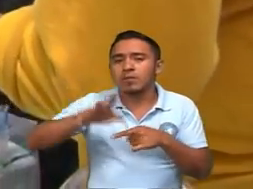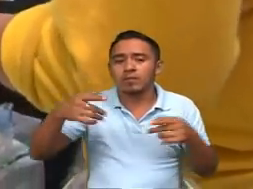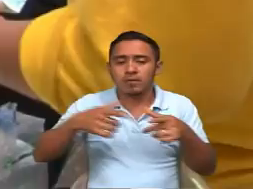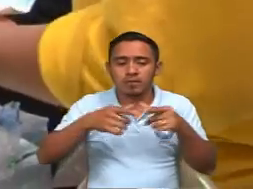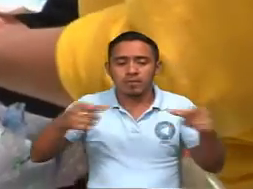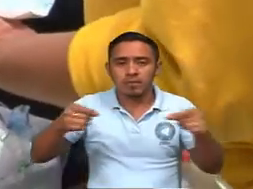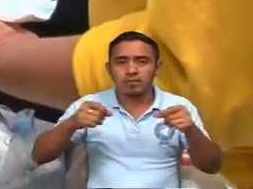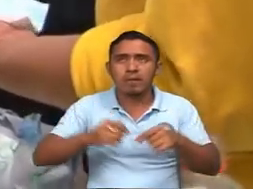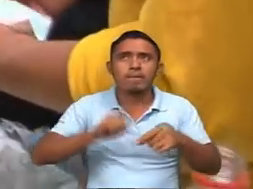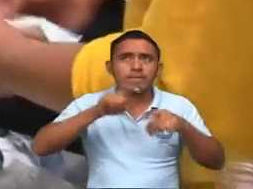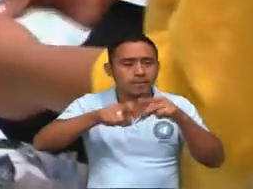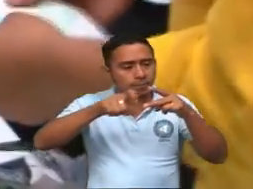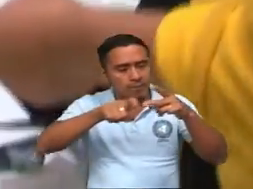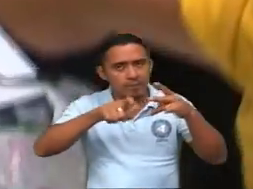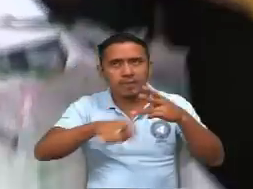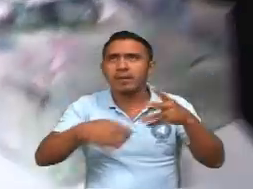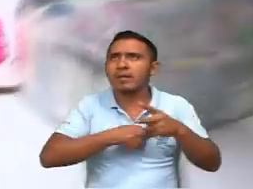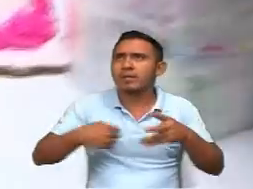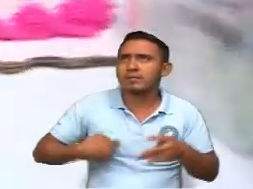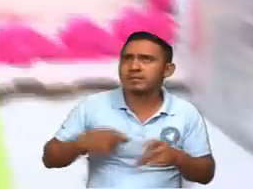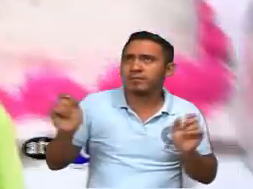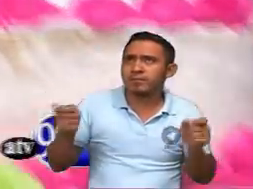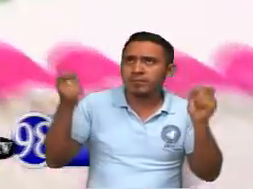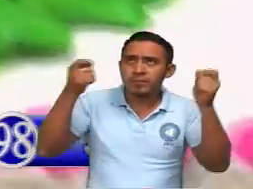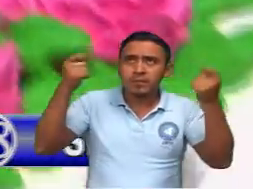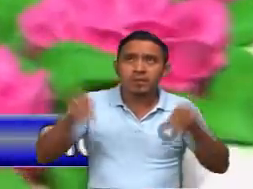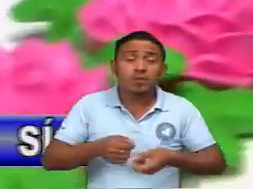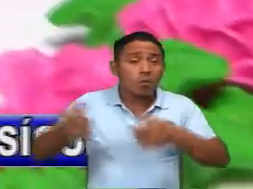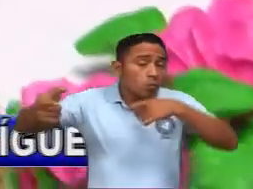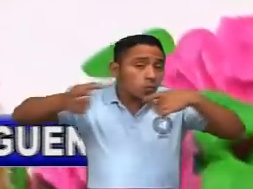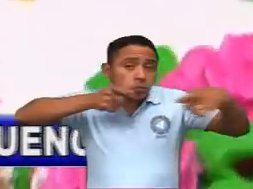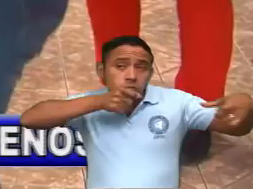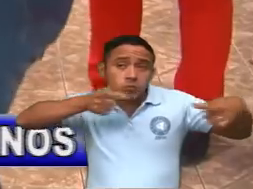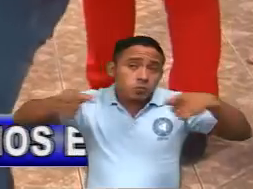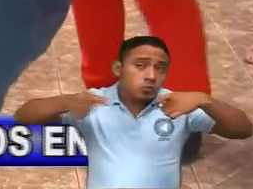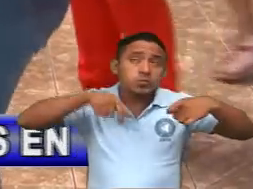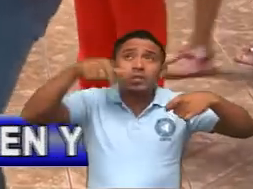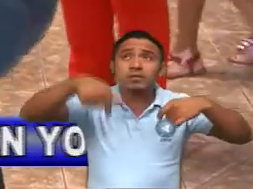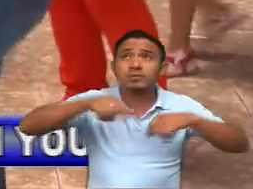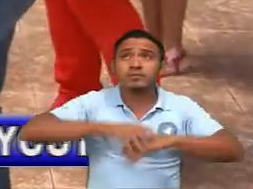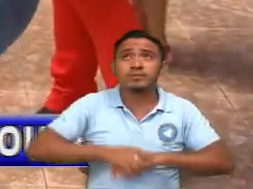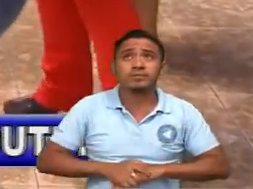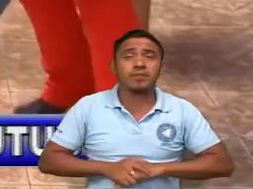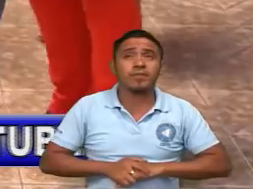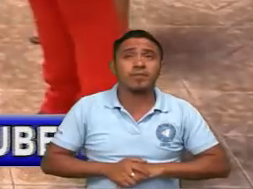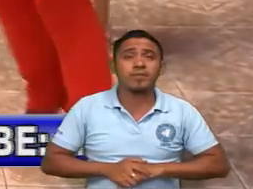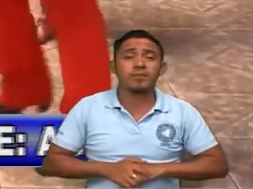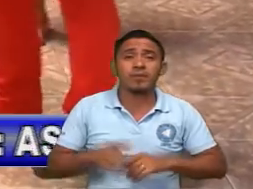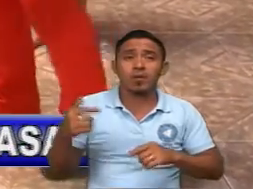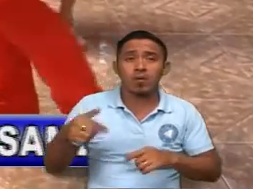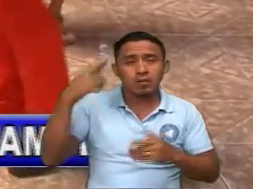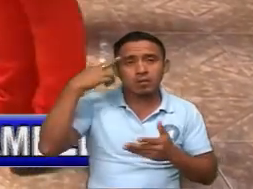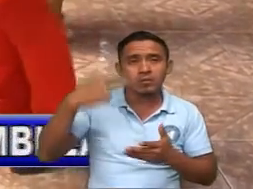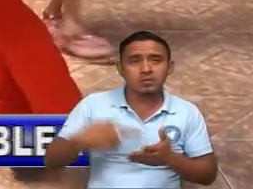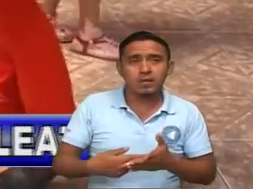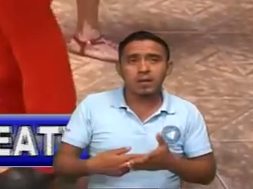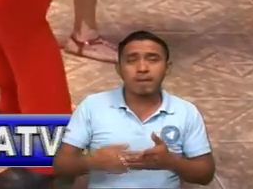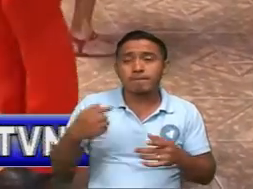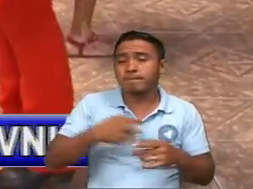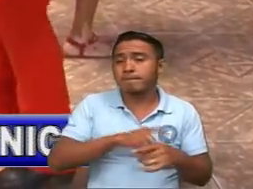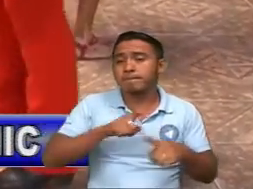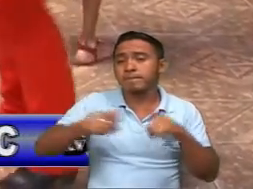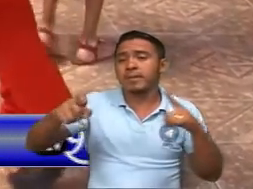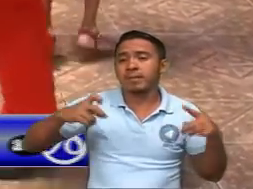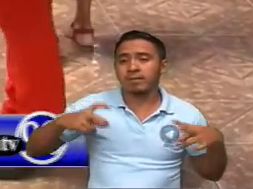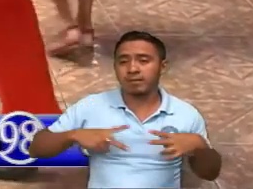ello, cada mes realizan una fiesta para celebrar a los cumpleañeros. En esta ocasión, estuvo dedicada a los del mes de abril.